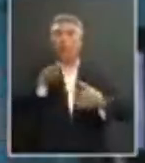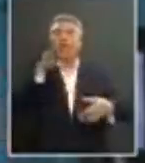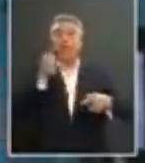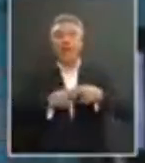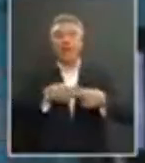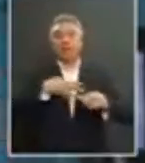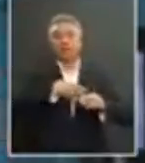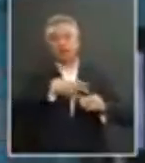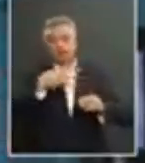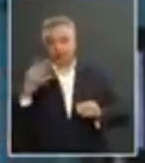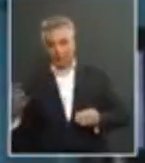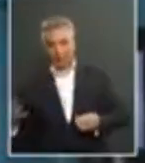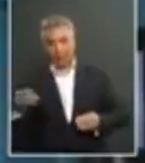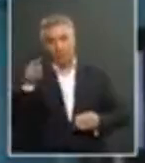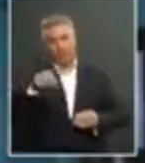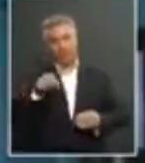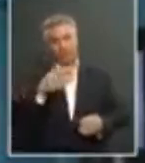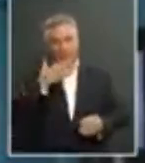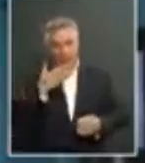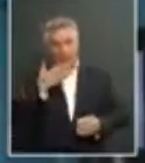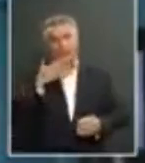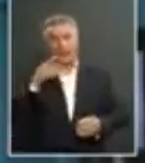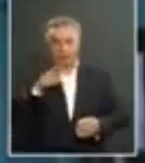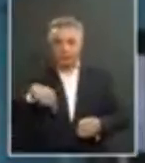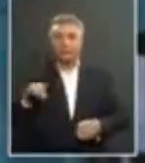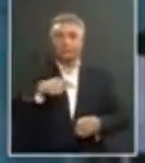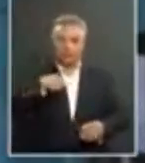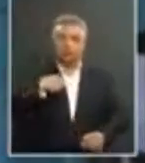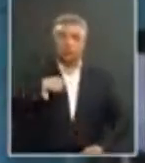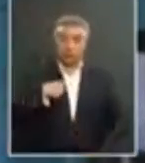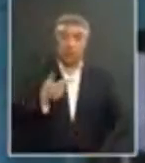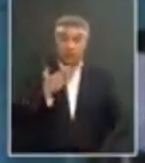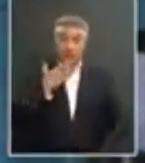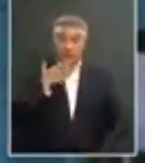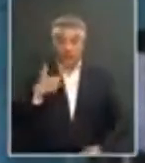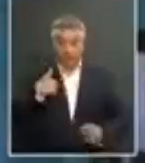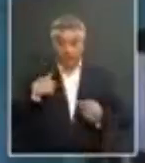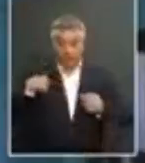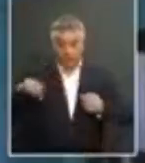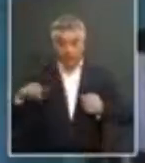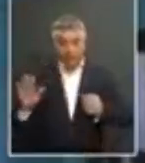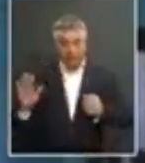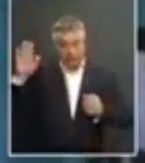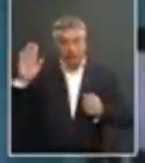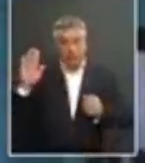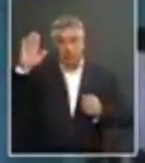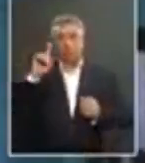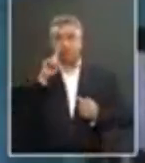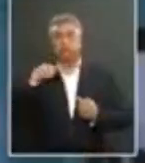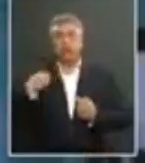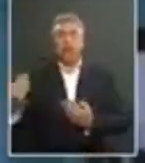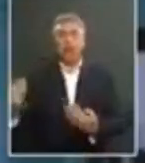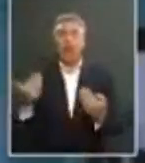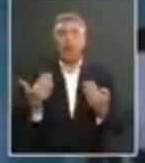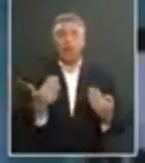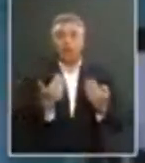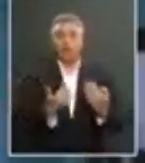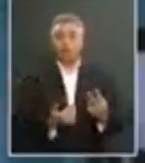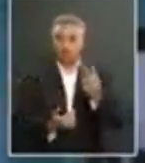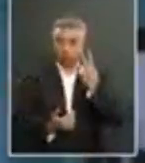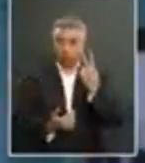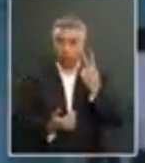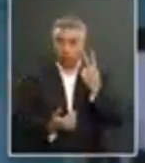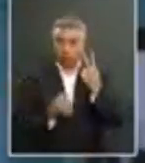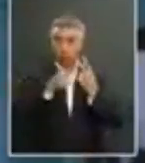ex-concertación, de la actual Unidad Constituyente, pero quiero decir también que mi candidatura tiene el apoyo, para mí, de dos fuerzas políticas